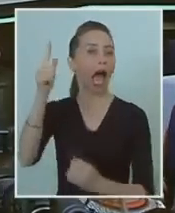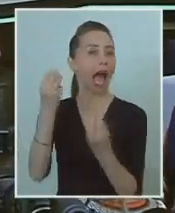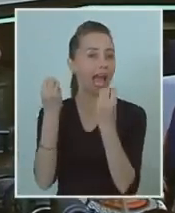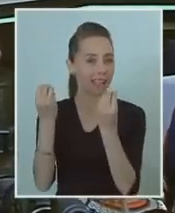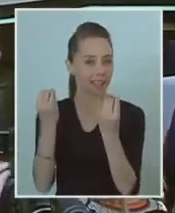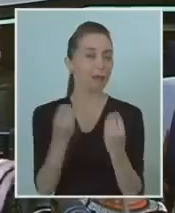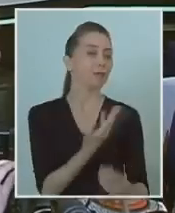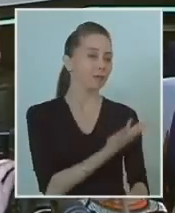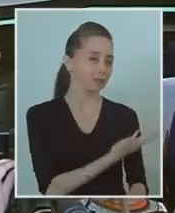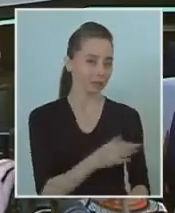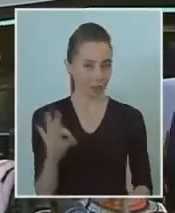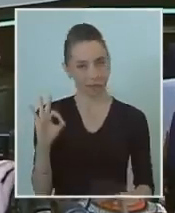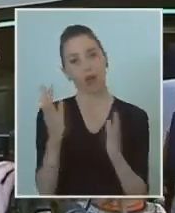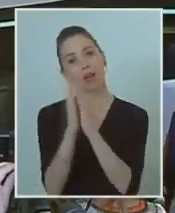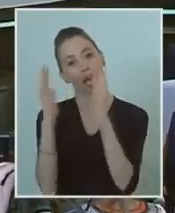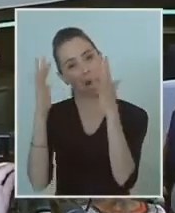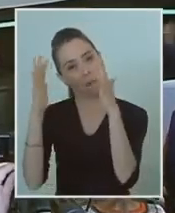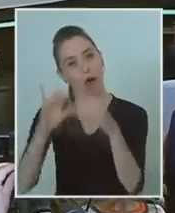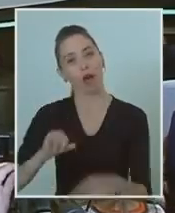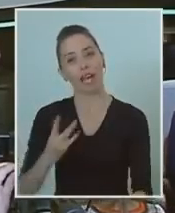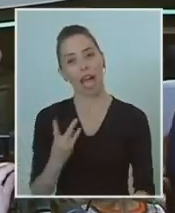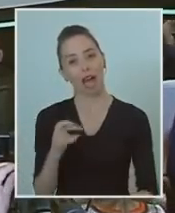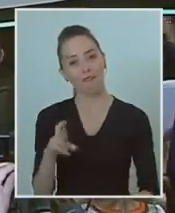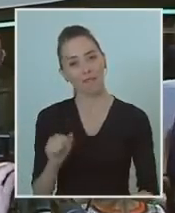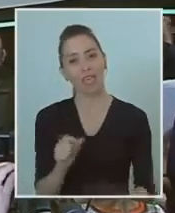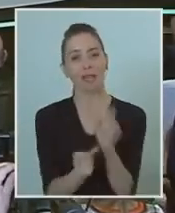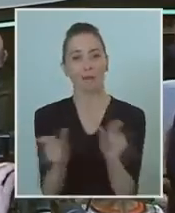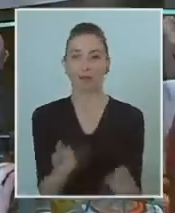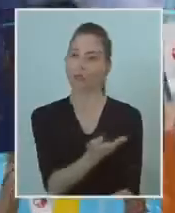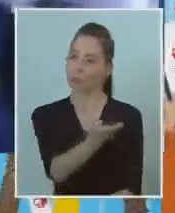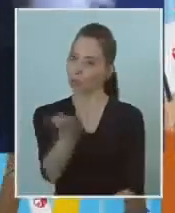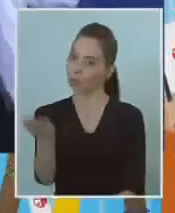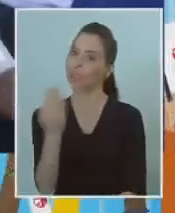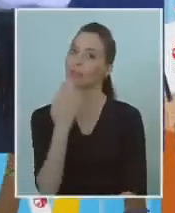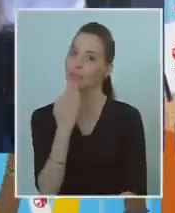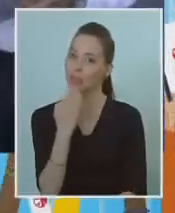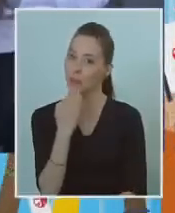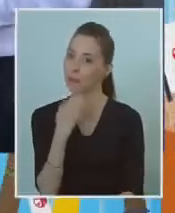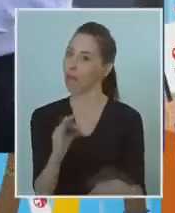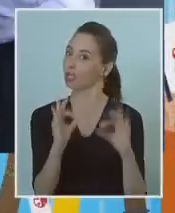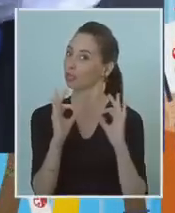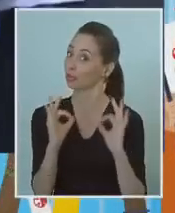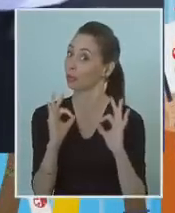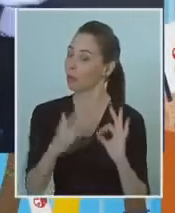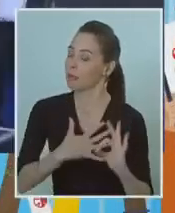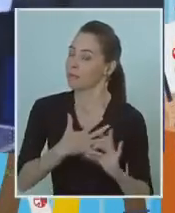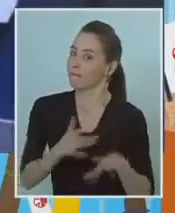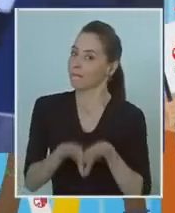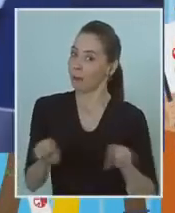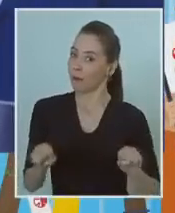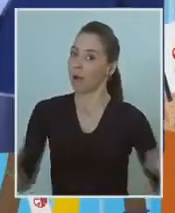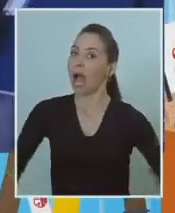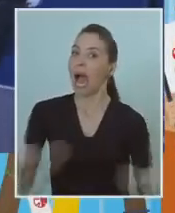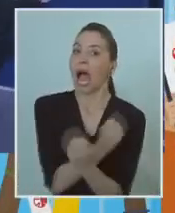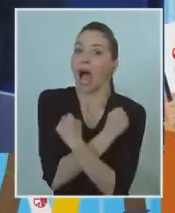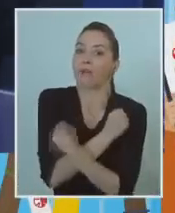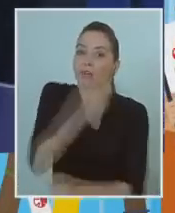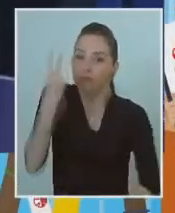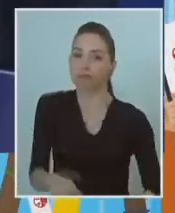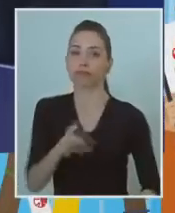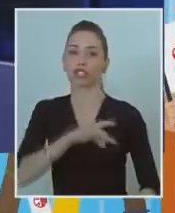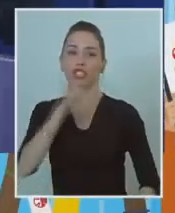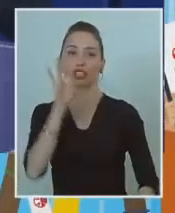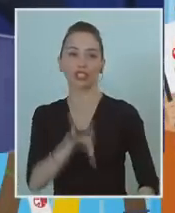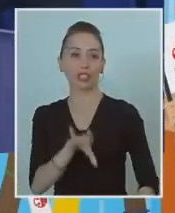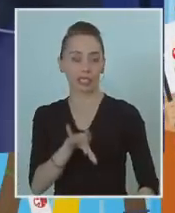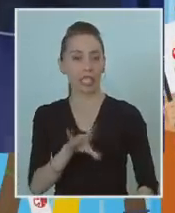Tonka. Perfecto, un aplauso para Javiera, para los chiquillos y para ustedes también, ¿ah? Súper comprometidos para el abrazo de Chile. De eso